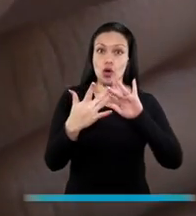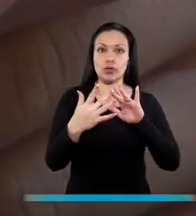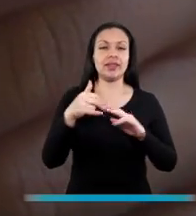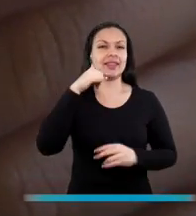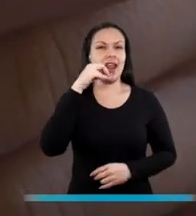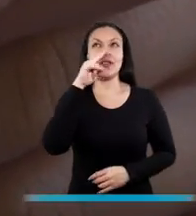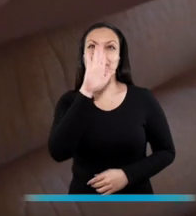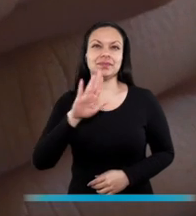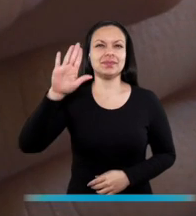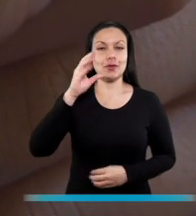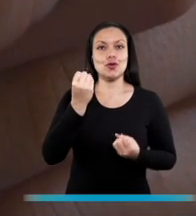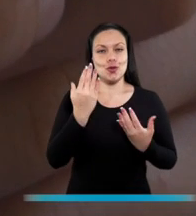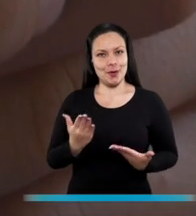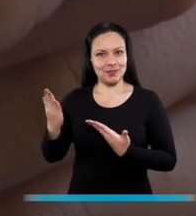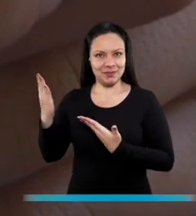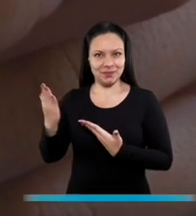telefónica nacional